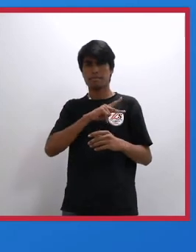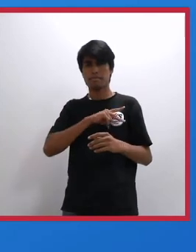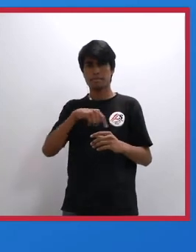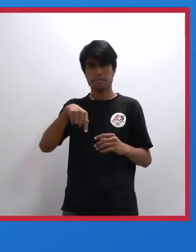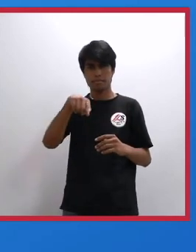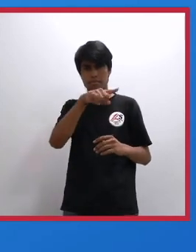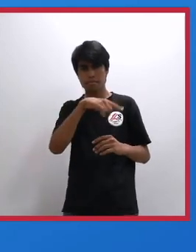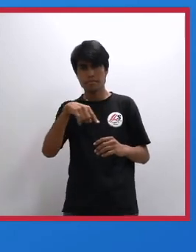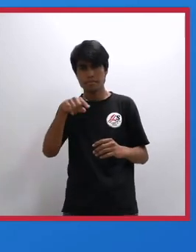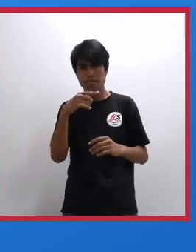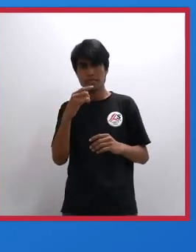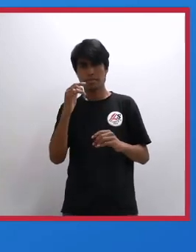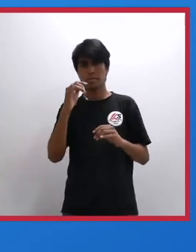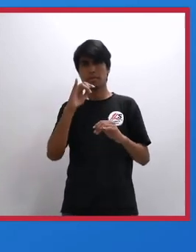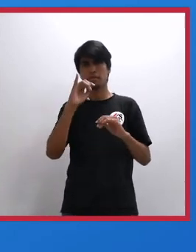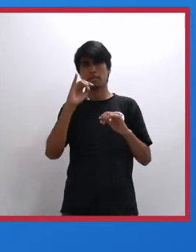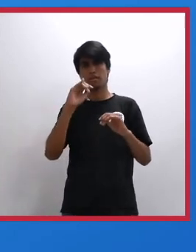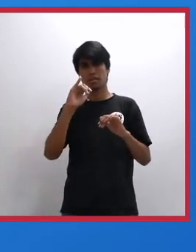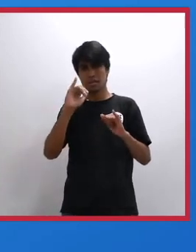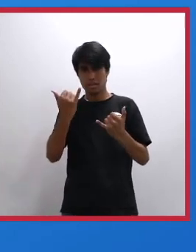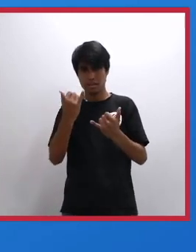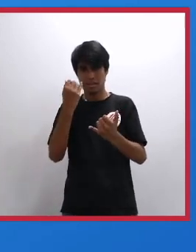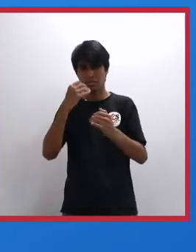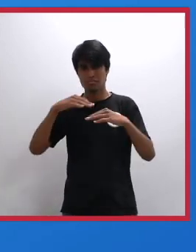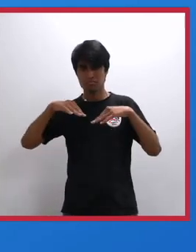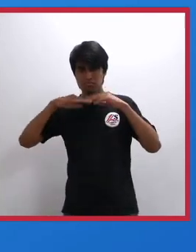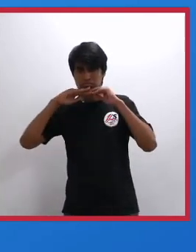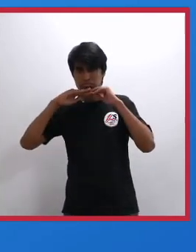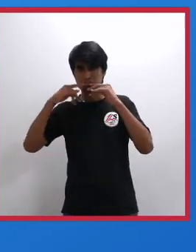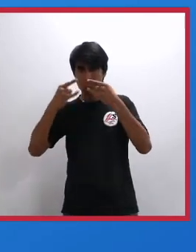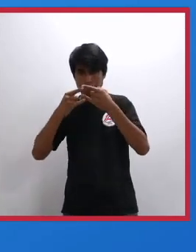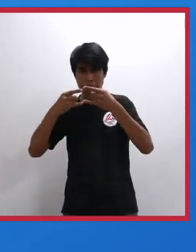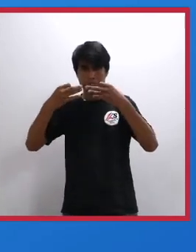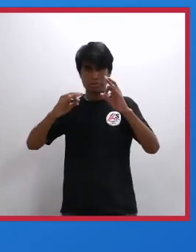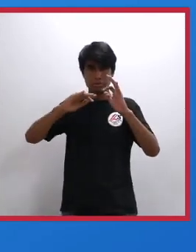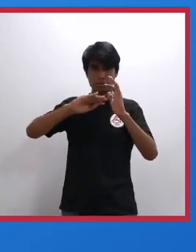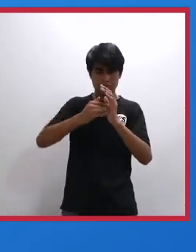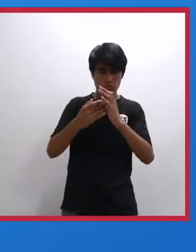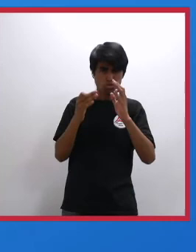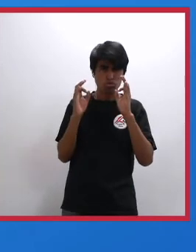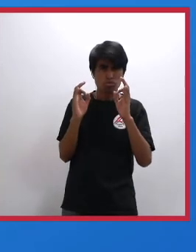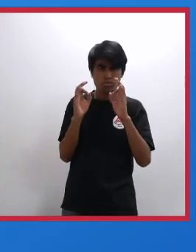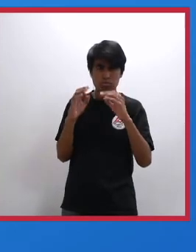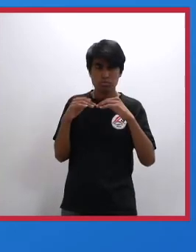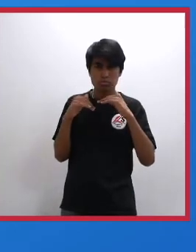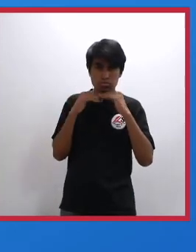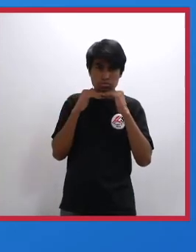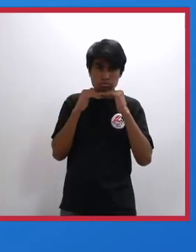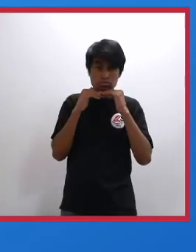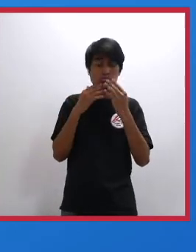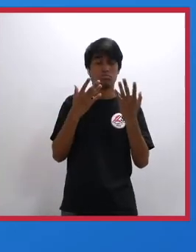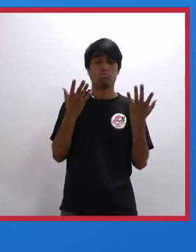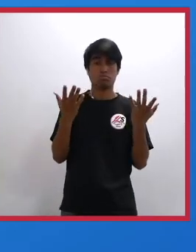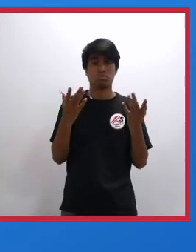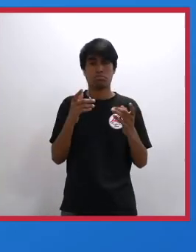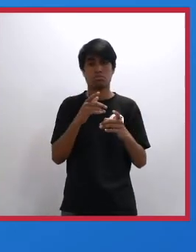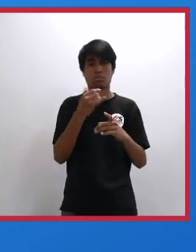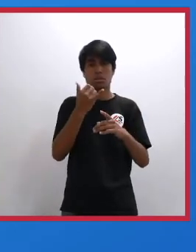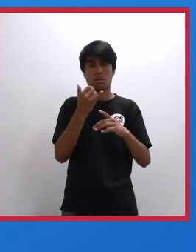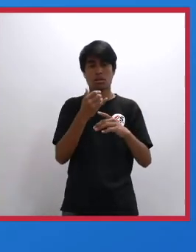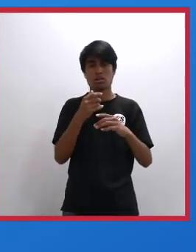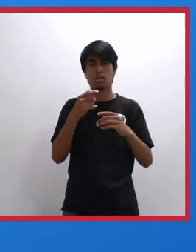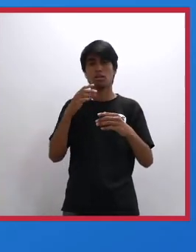personas que han concluido, han participado de las 3 charlas, hay